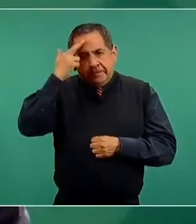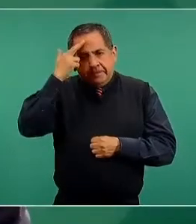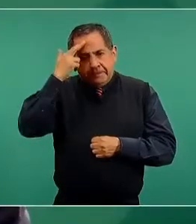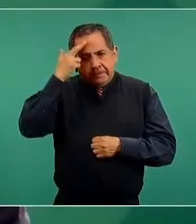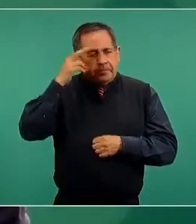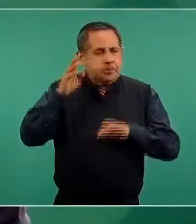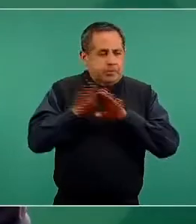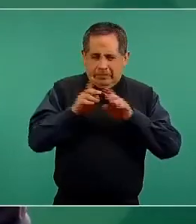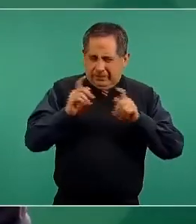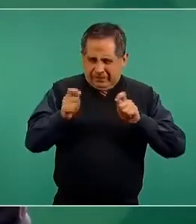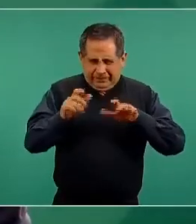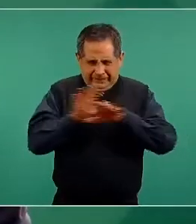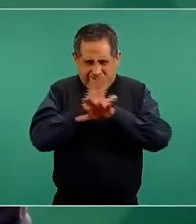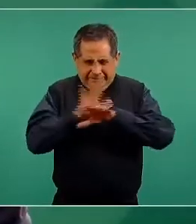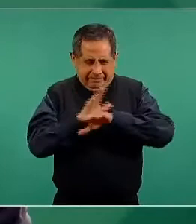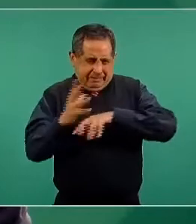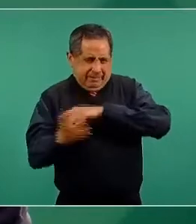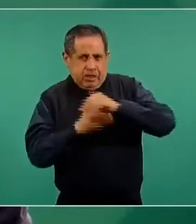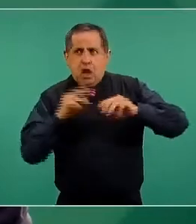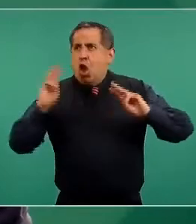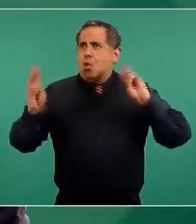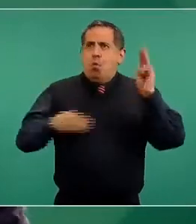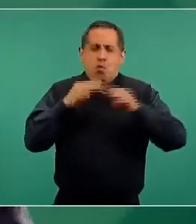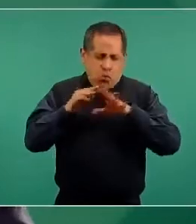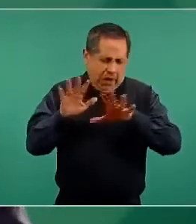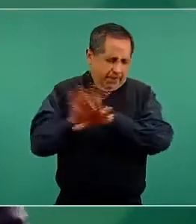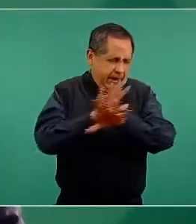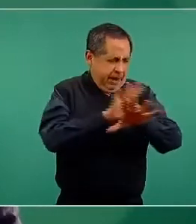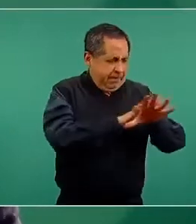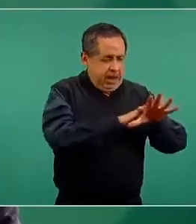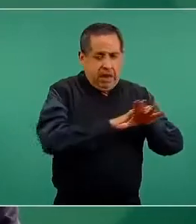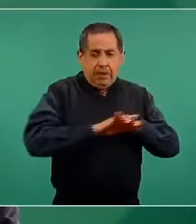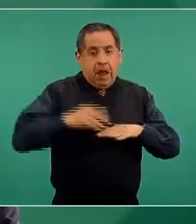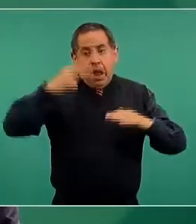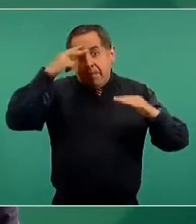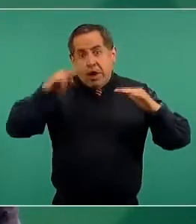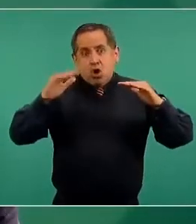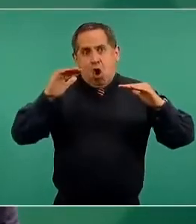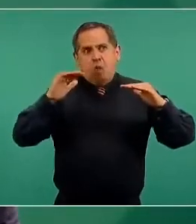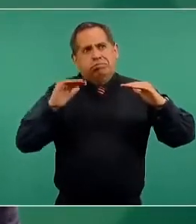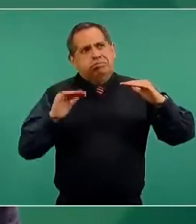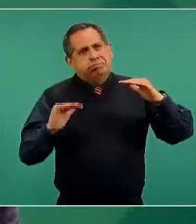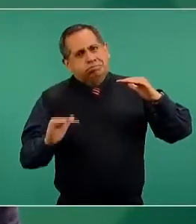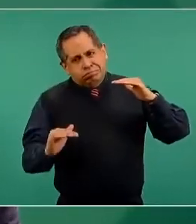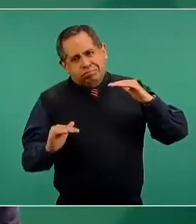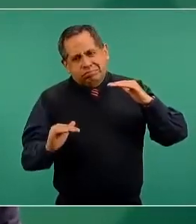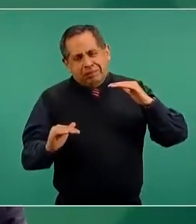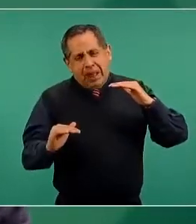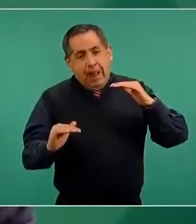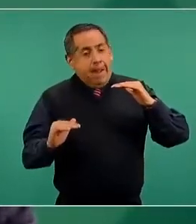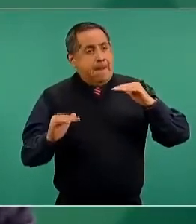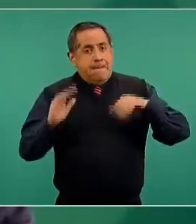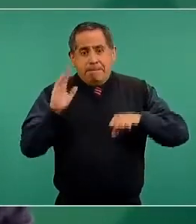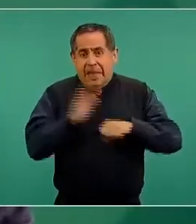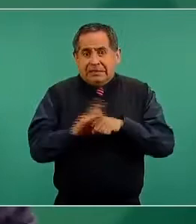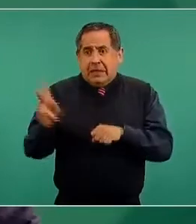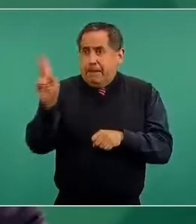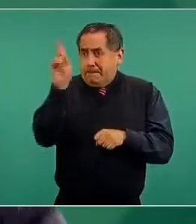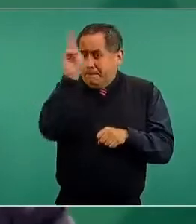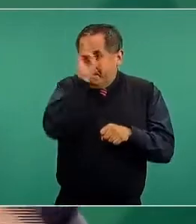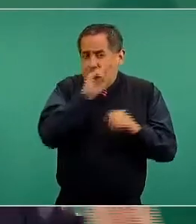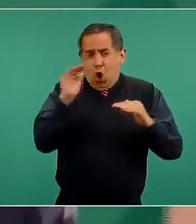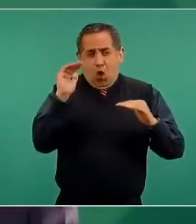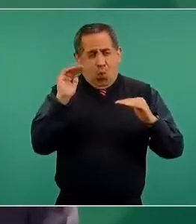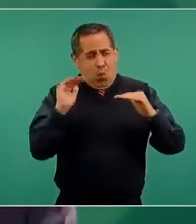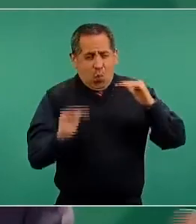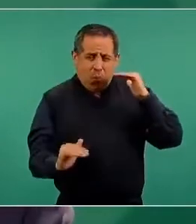o reestructuraciones económicas globales, y fue uno de los países que, de ser desigual, se convirtió en un país mucho